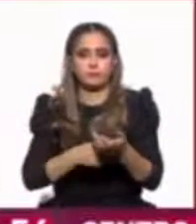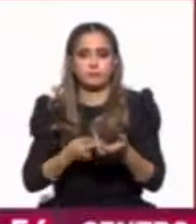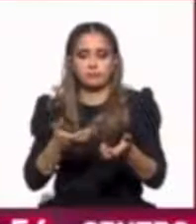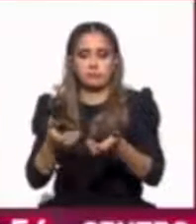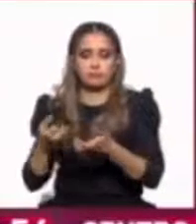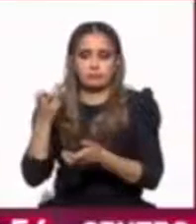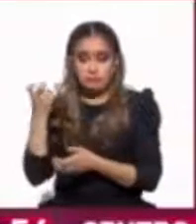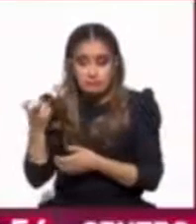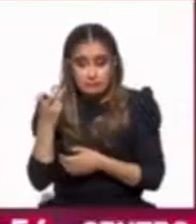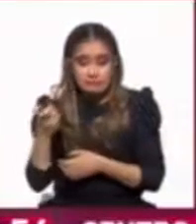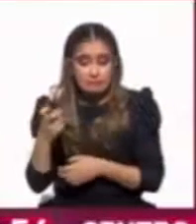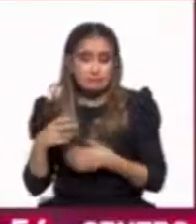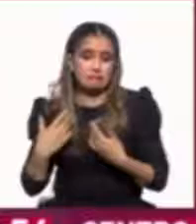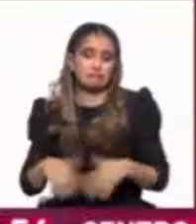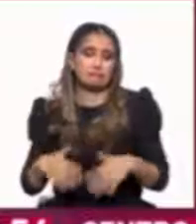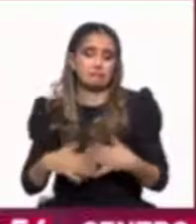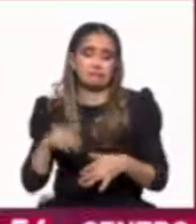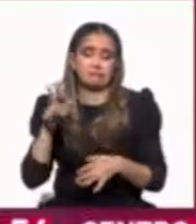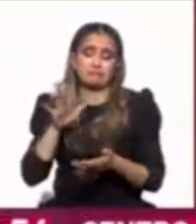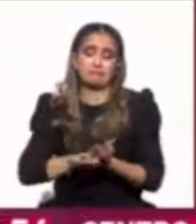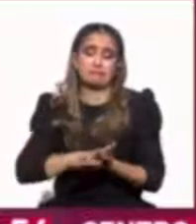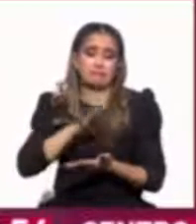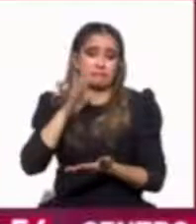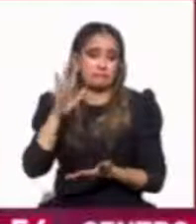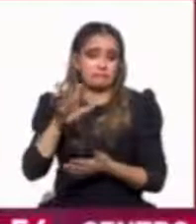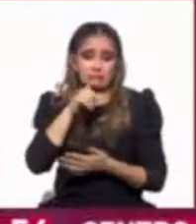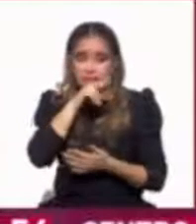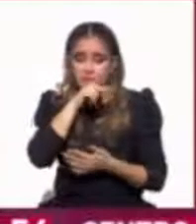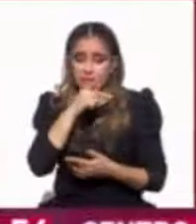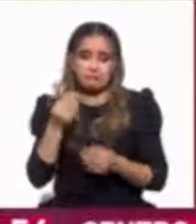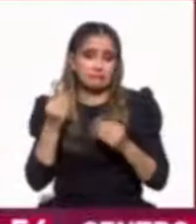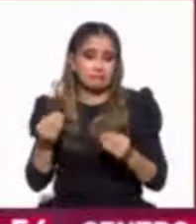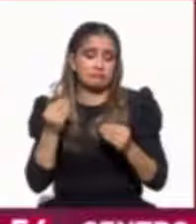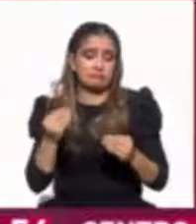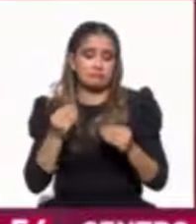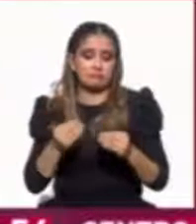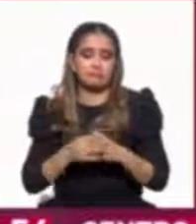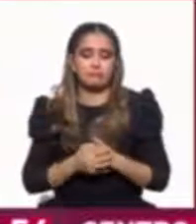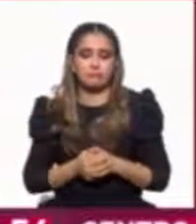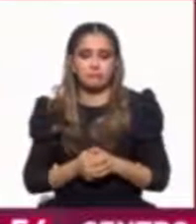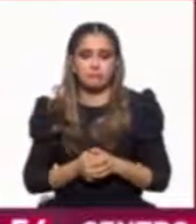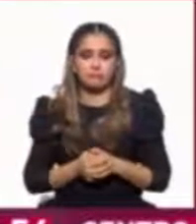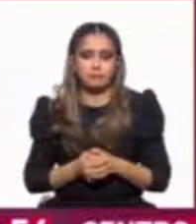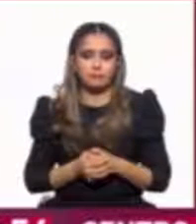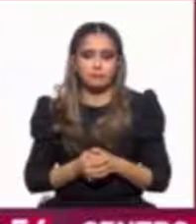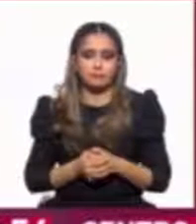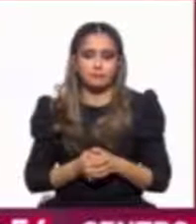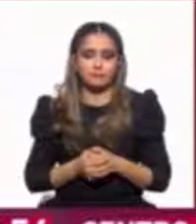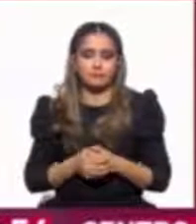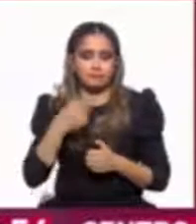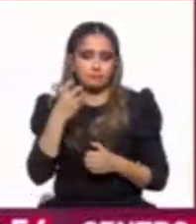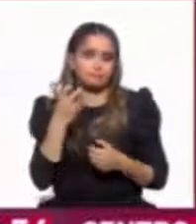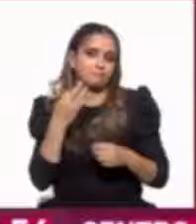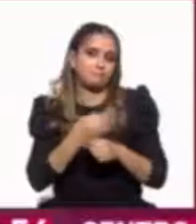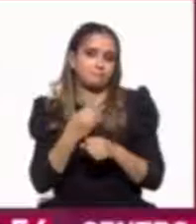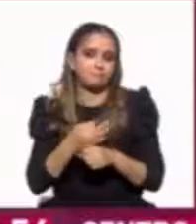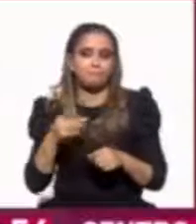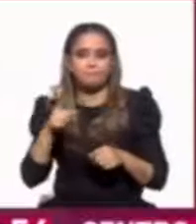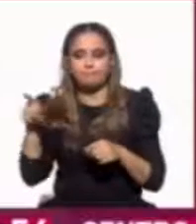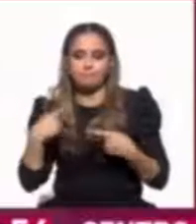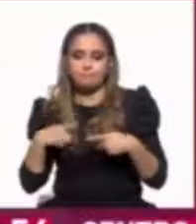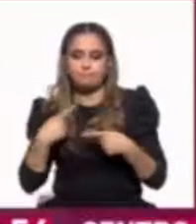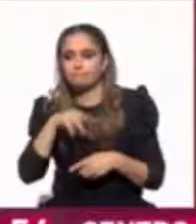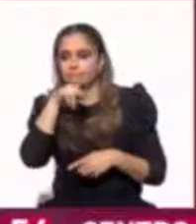me parece que es uno de los mayores impactos, y es por lo cual pues han cambiado las preocupaciones